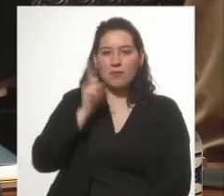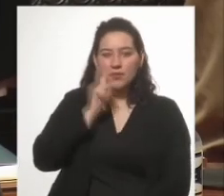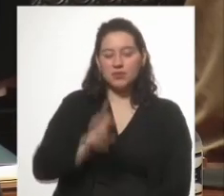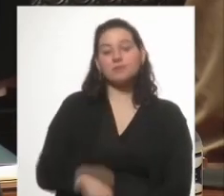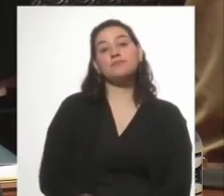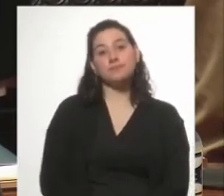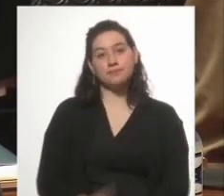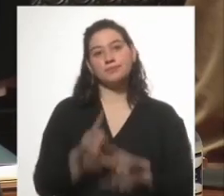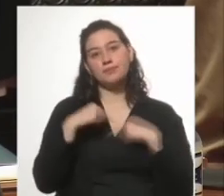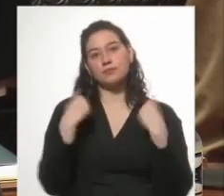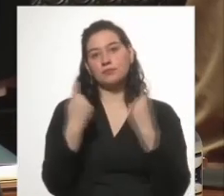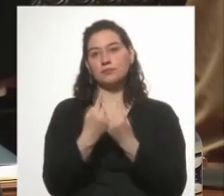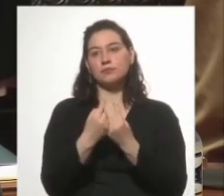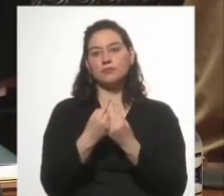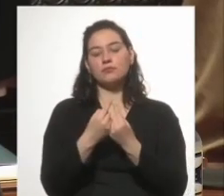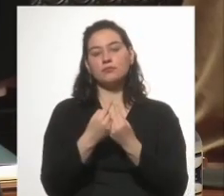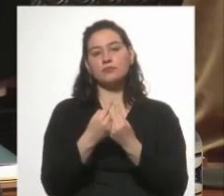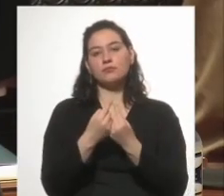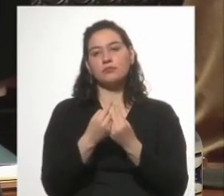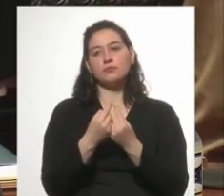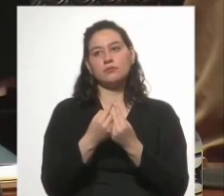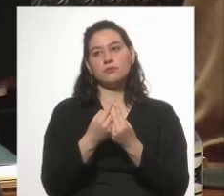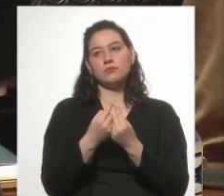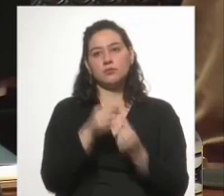Nosotros nunca dejamos